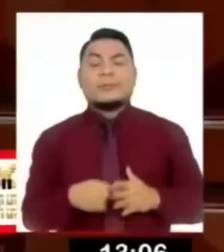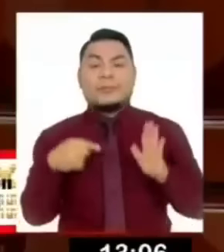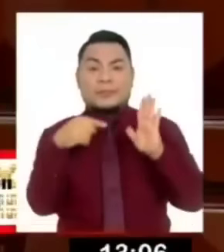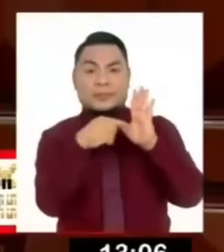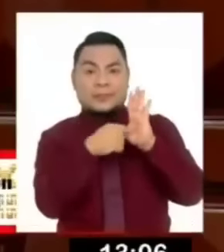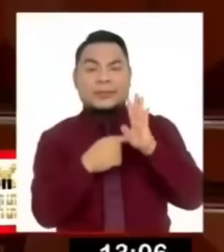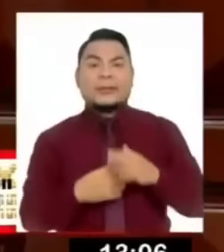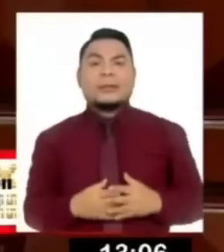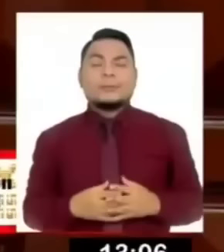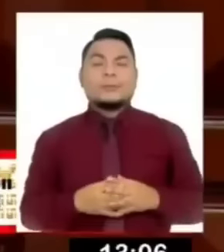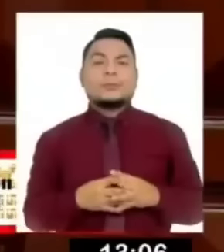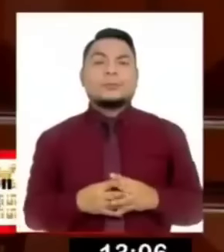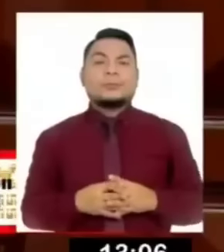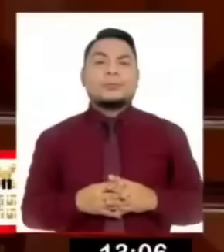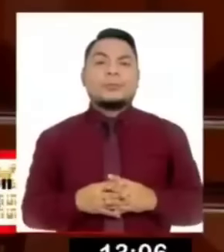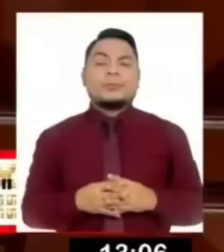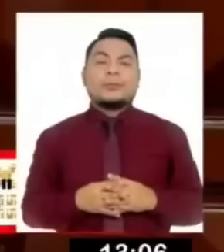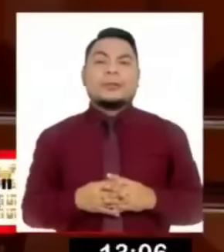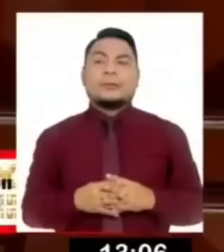composición